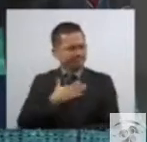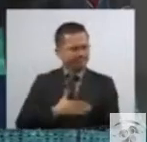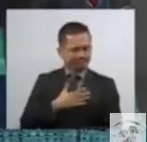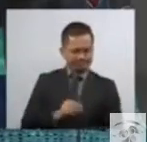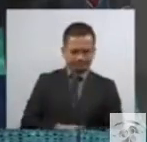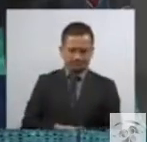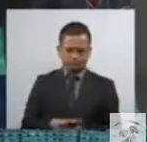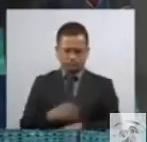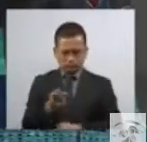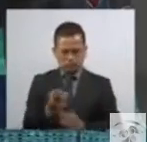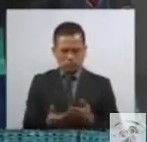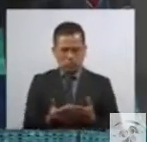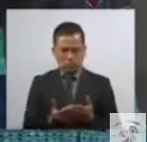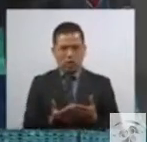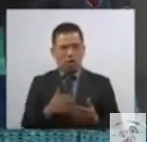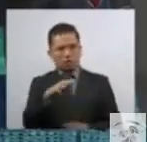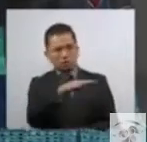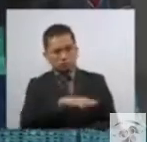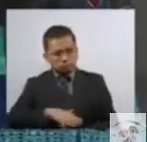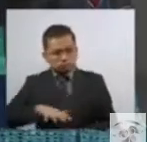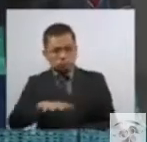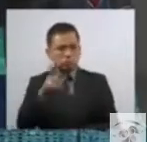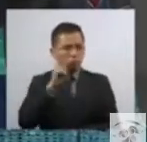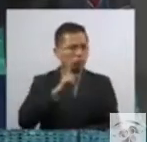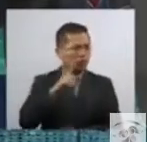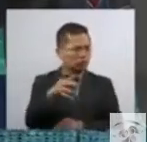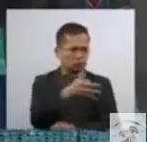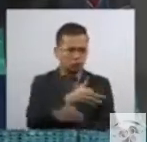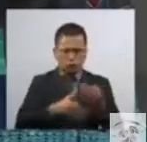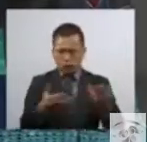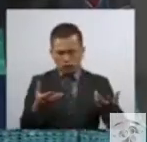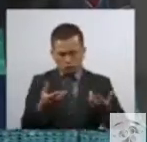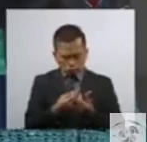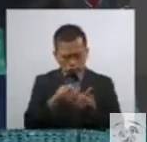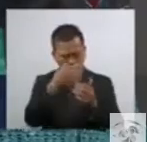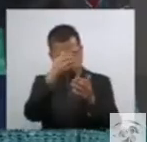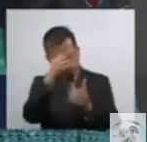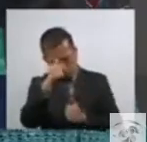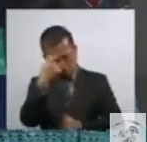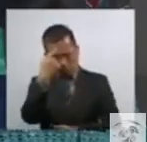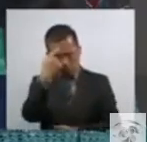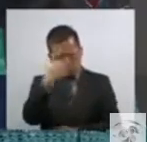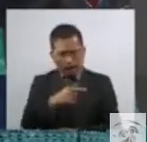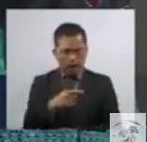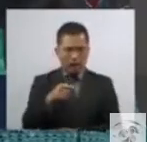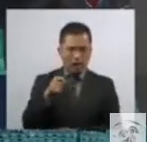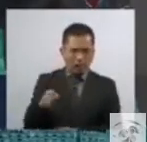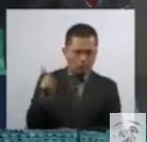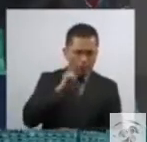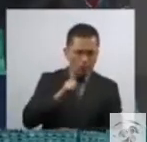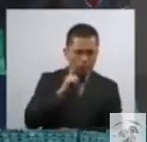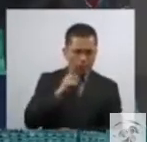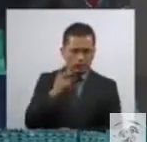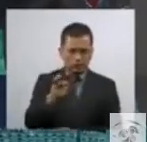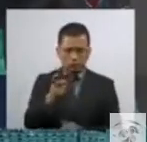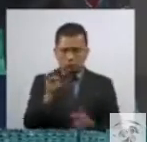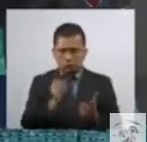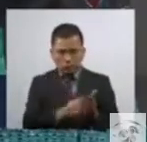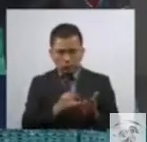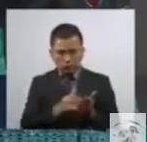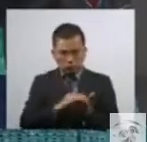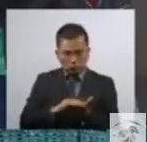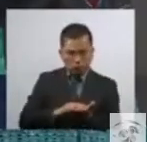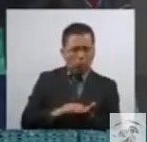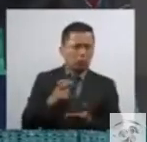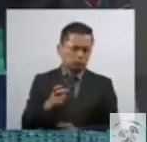ojos esta suma plural en torno a una necesidad fundamental de las mujeres para hablar de algo que no